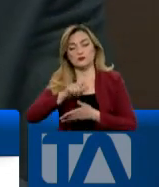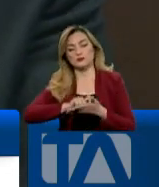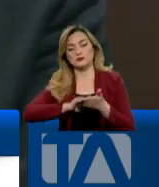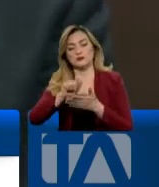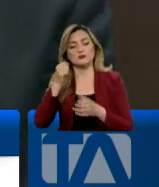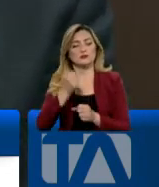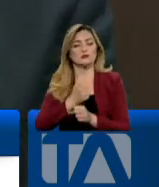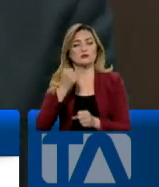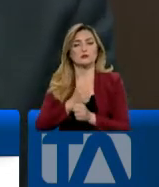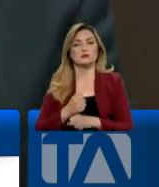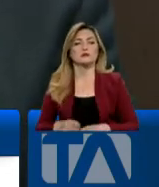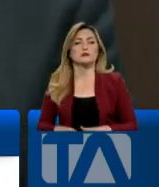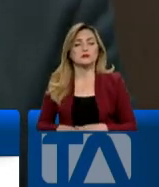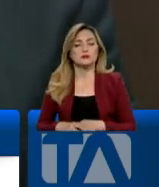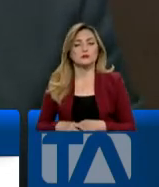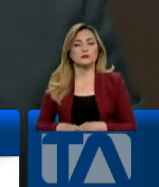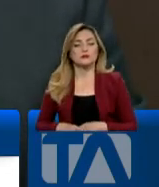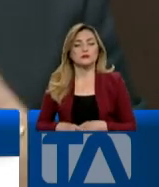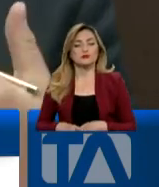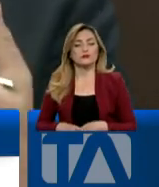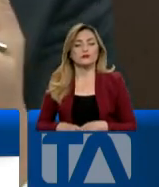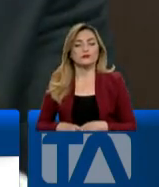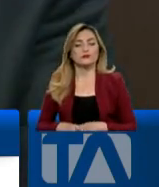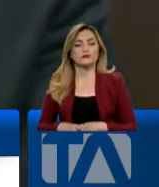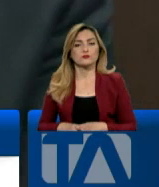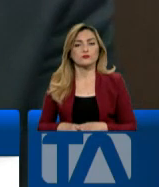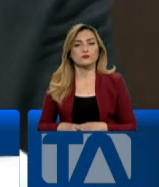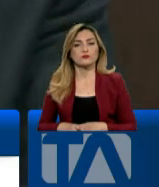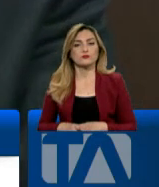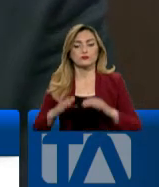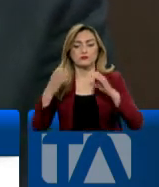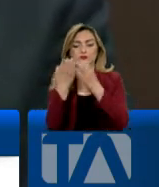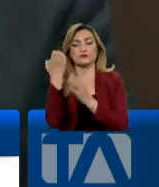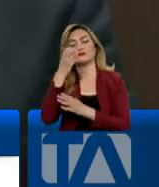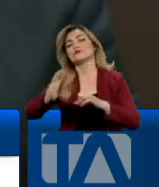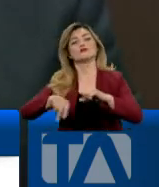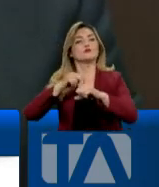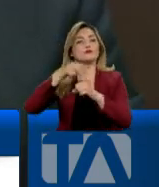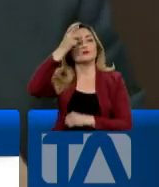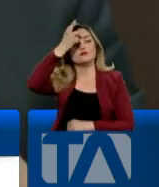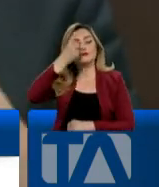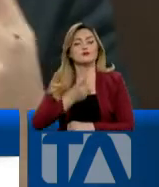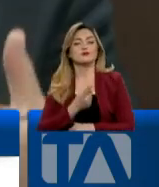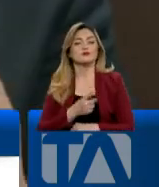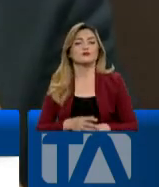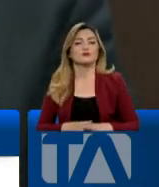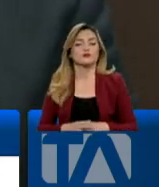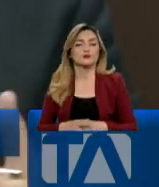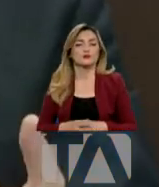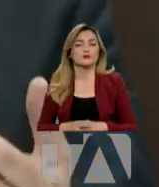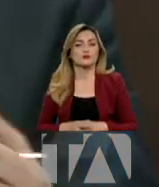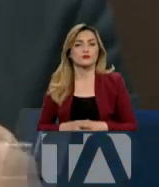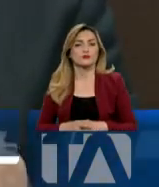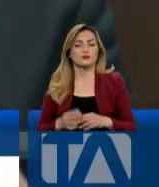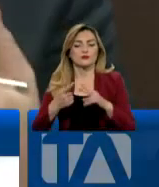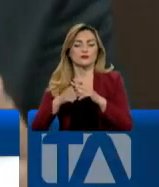de trabajo que se han creado. Por lo tanto, la decisión que tomó el COE y la ministra Roma en su momento de arrancar con el